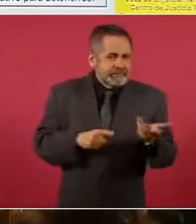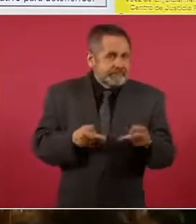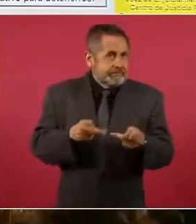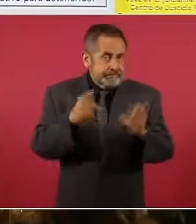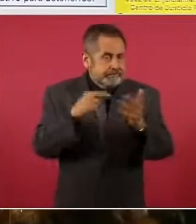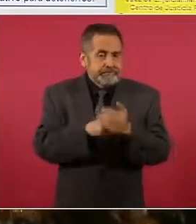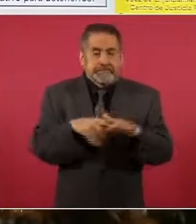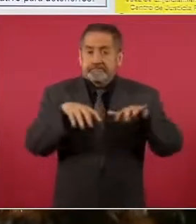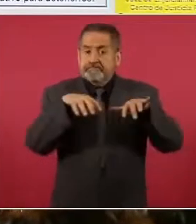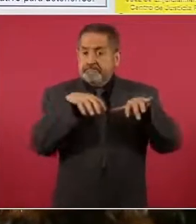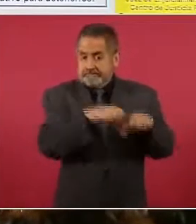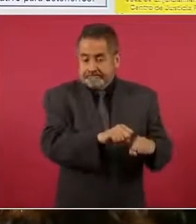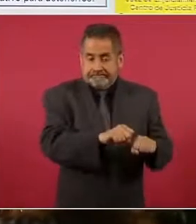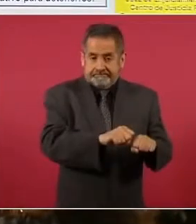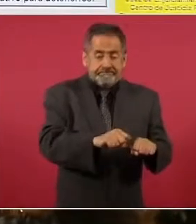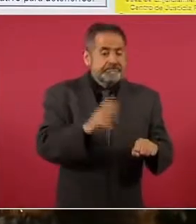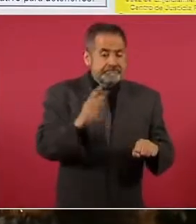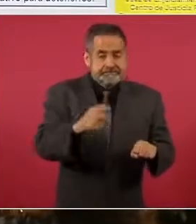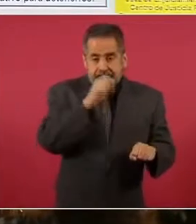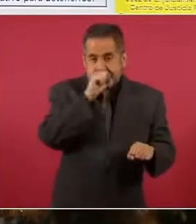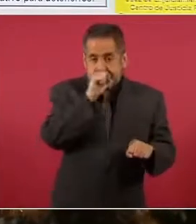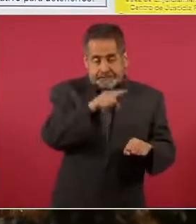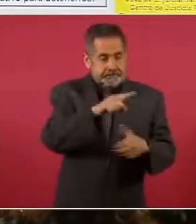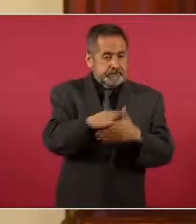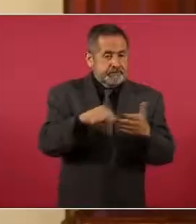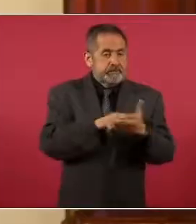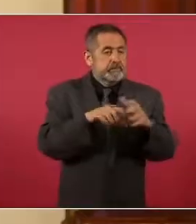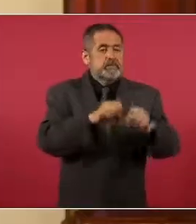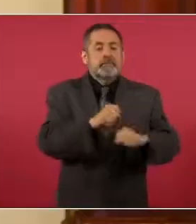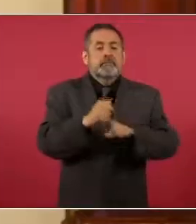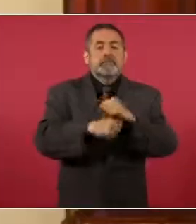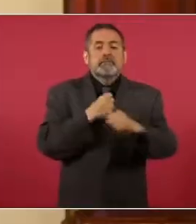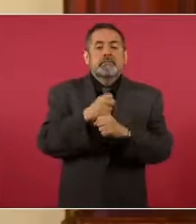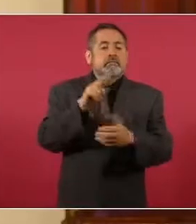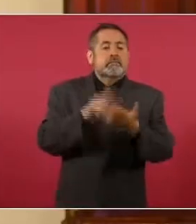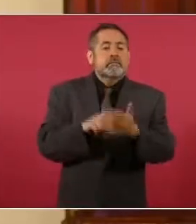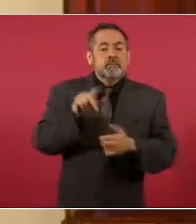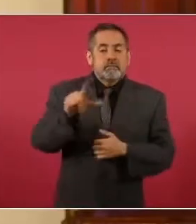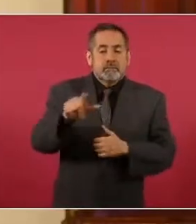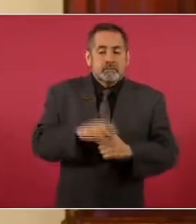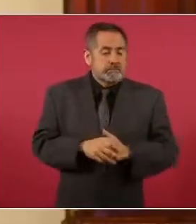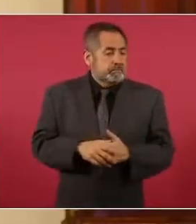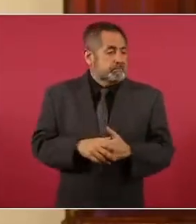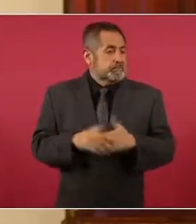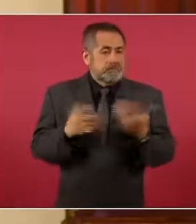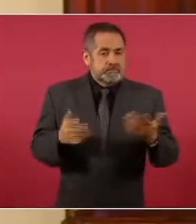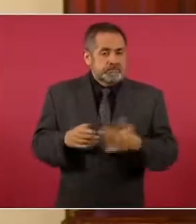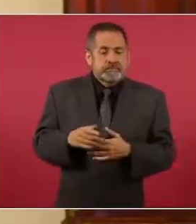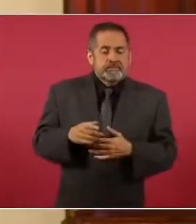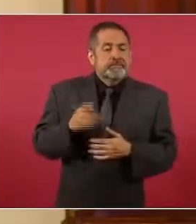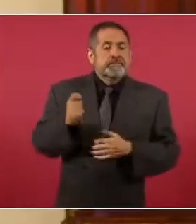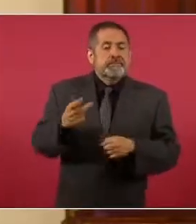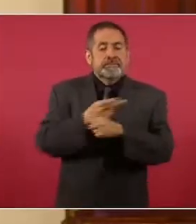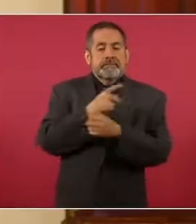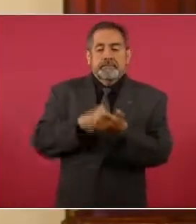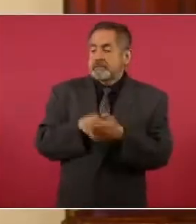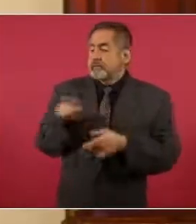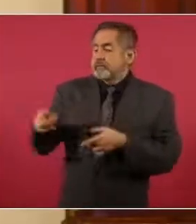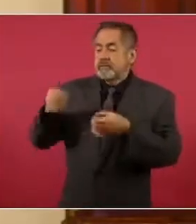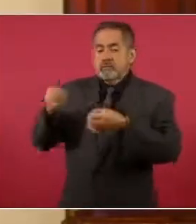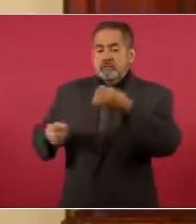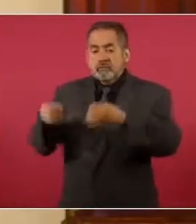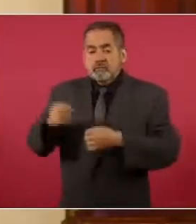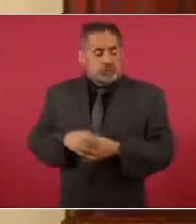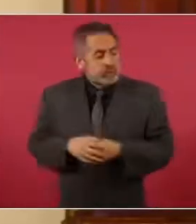se le detuvo también en el mismo evento en 2017 y el argumento primordial del juez es que no